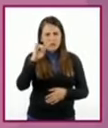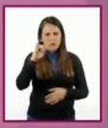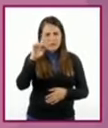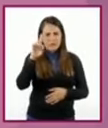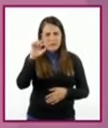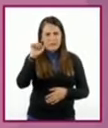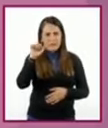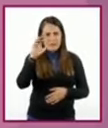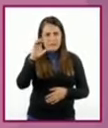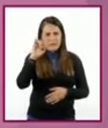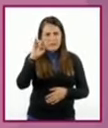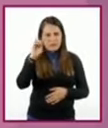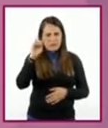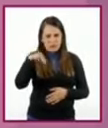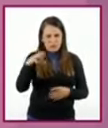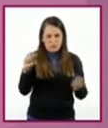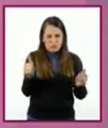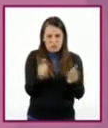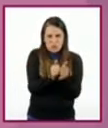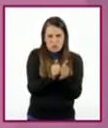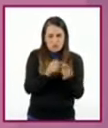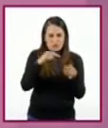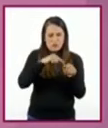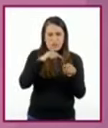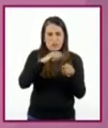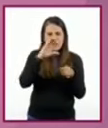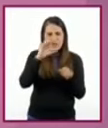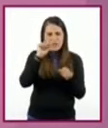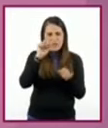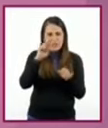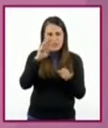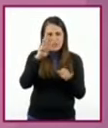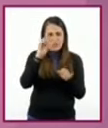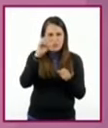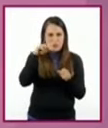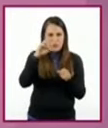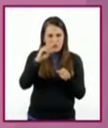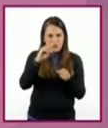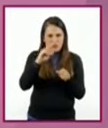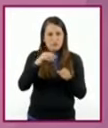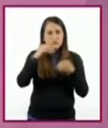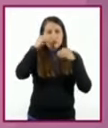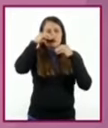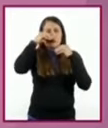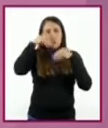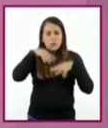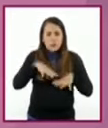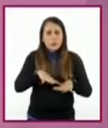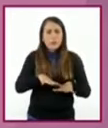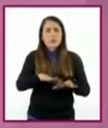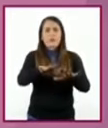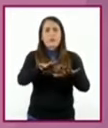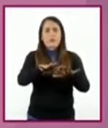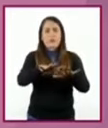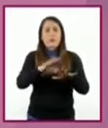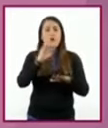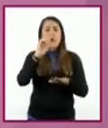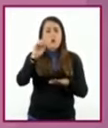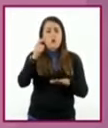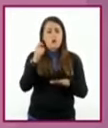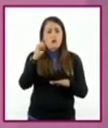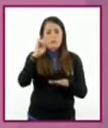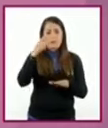oxígeno, se une a un carbono y regresa por donde llegó, hasta ser exhalado. La unión entre oxígeno